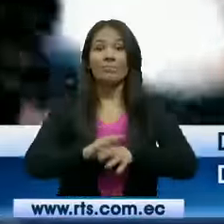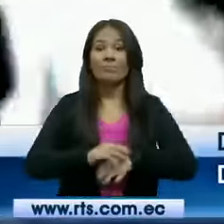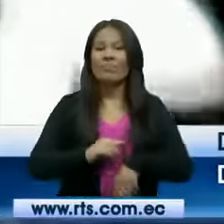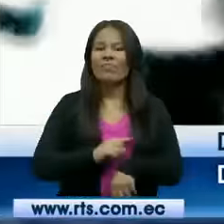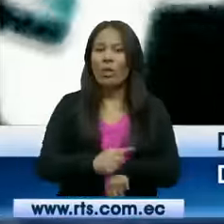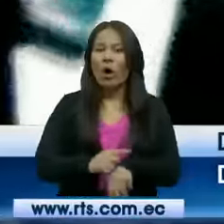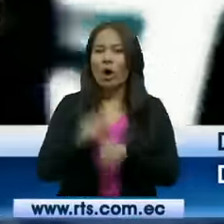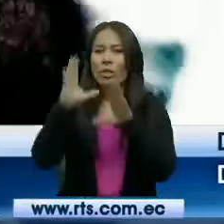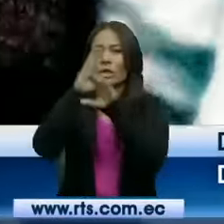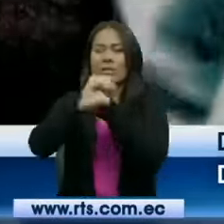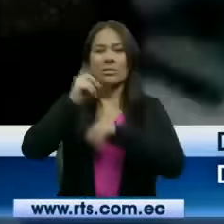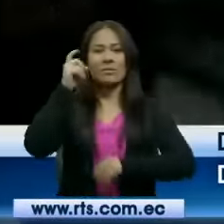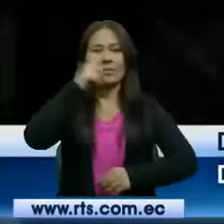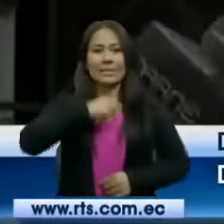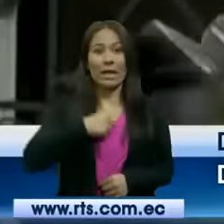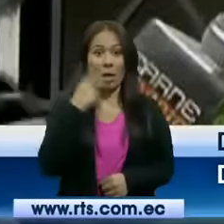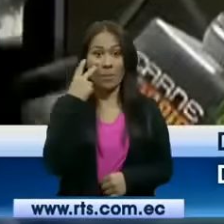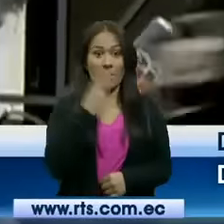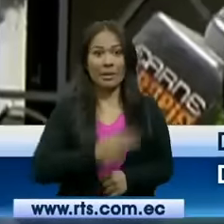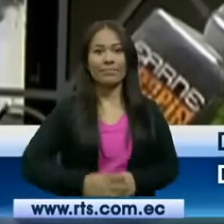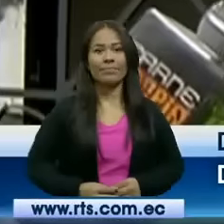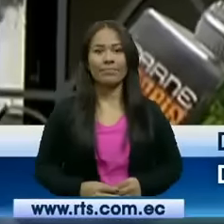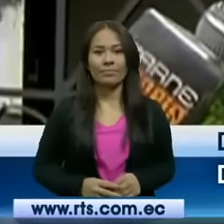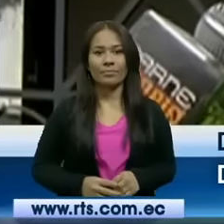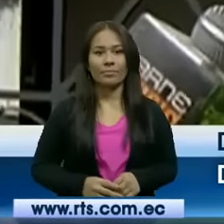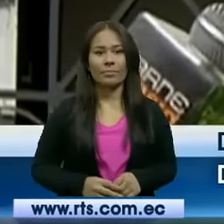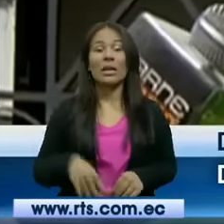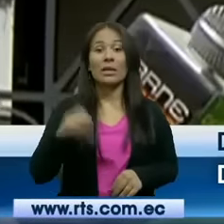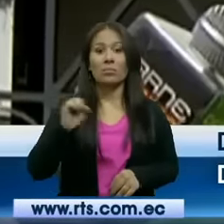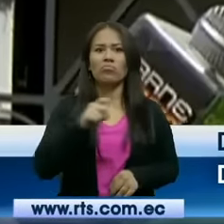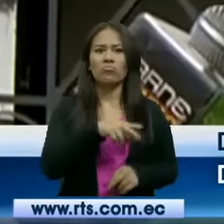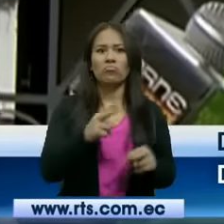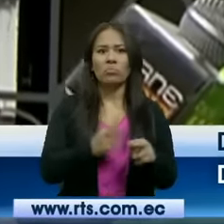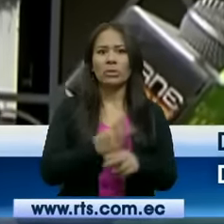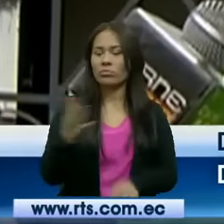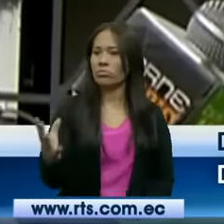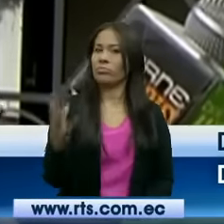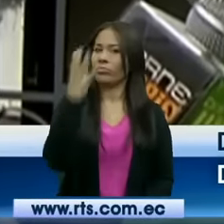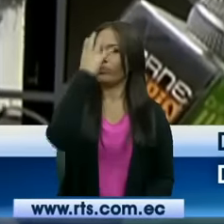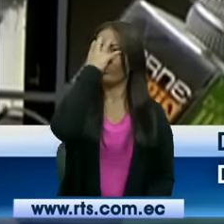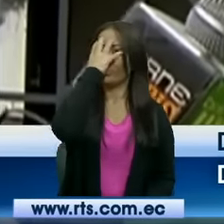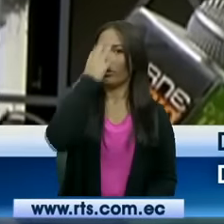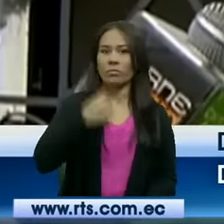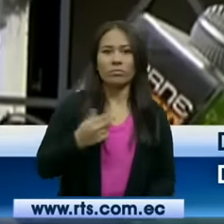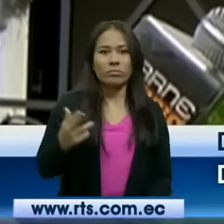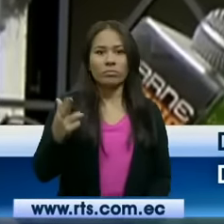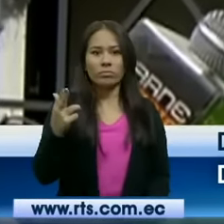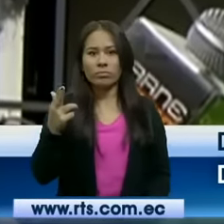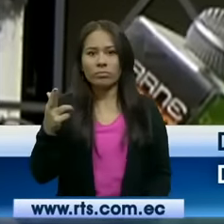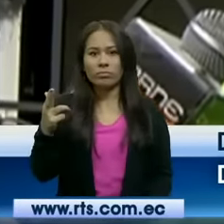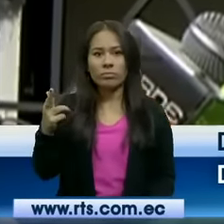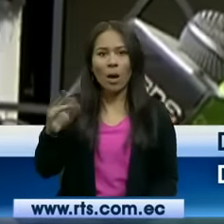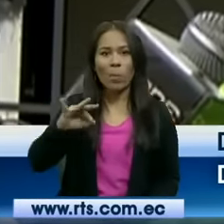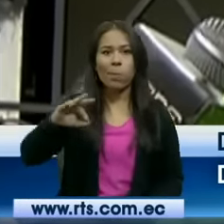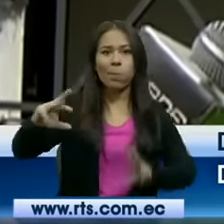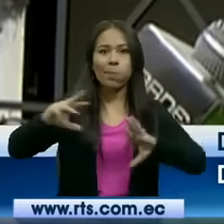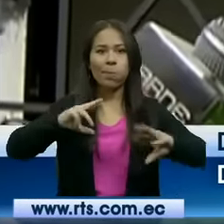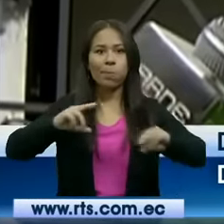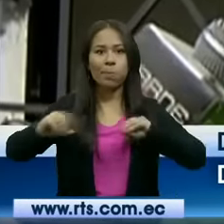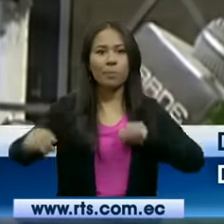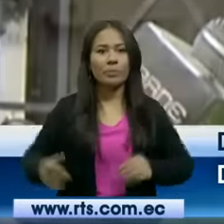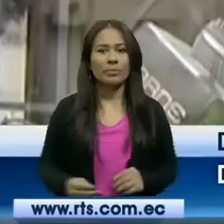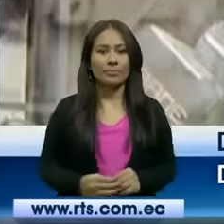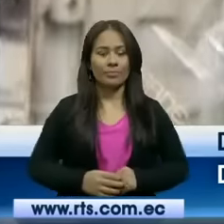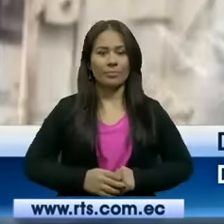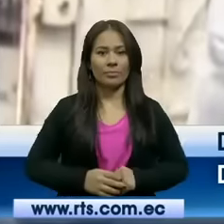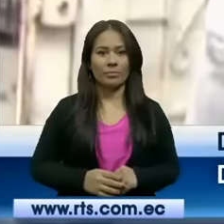complicado identificarse. Él salía con la máscara. Correctamente, salía con la máscara y pues ahí existen varios videos en los que se puede observar la vinculación de Steven utilizando